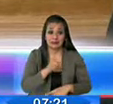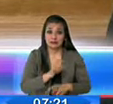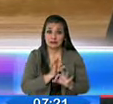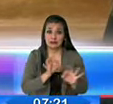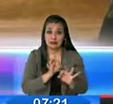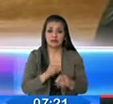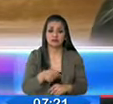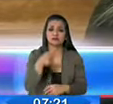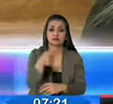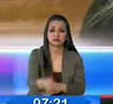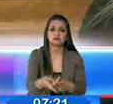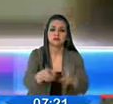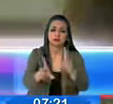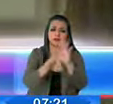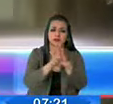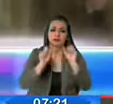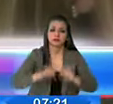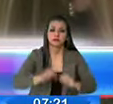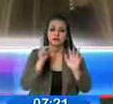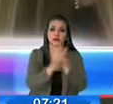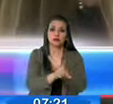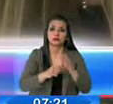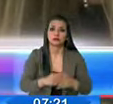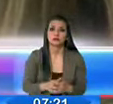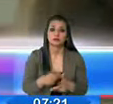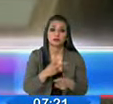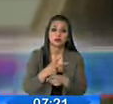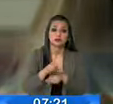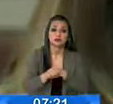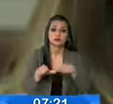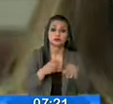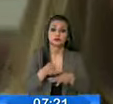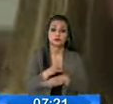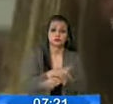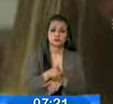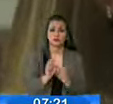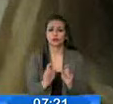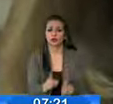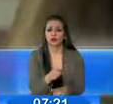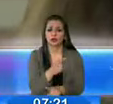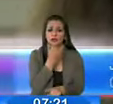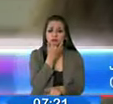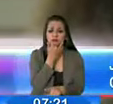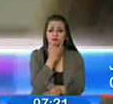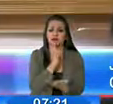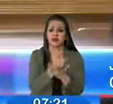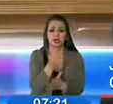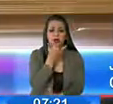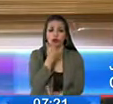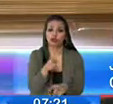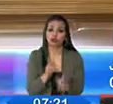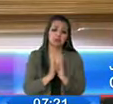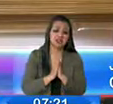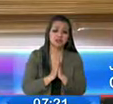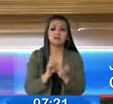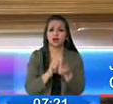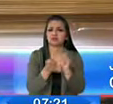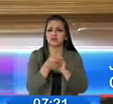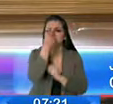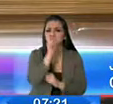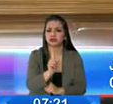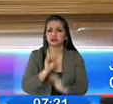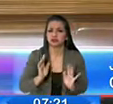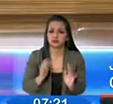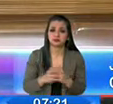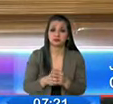las instancias legales. Dice que el CAL tiene la oportunidad de corregir lo que cataloga como un error. Lo único que pido es que si estamos hablando de